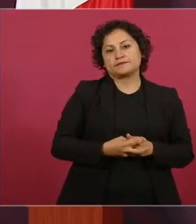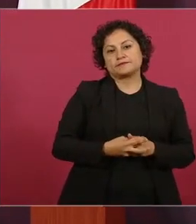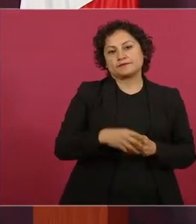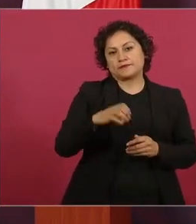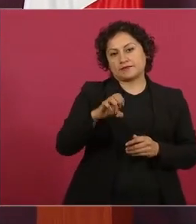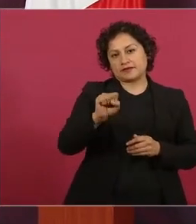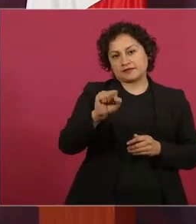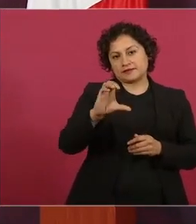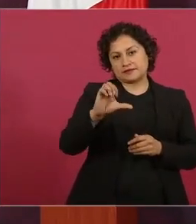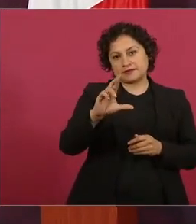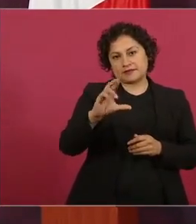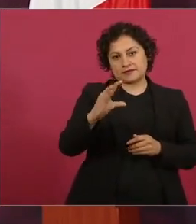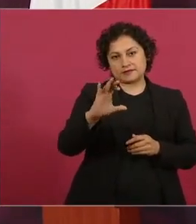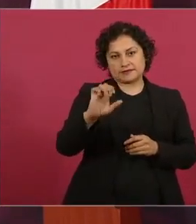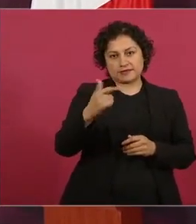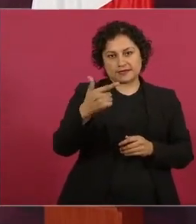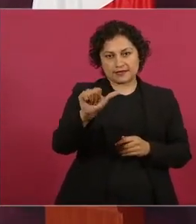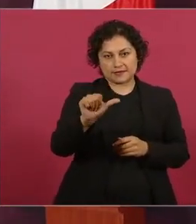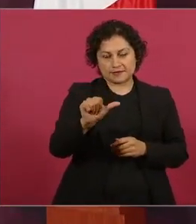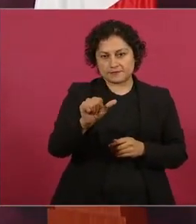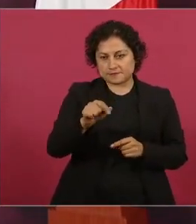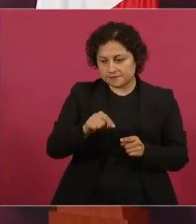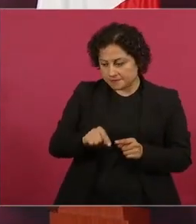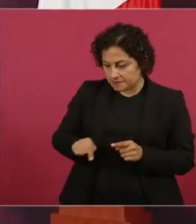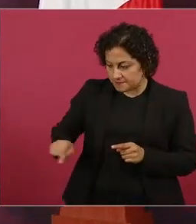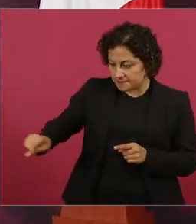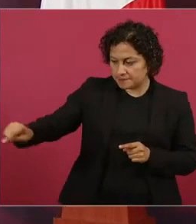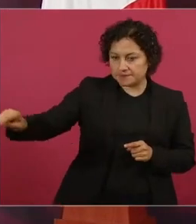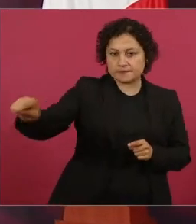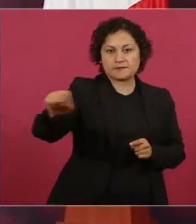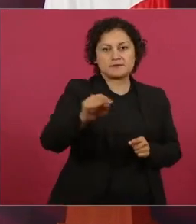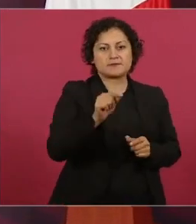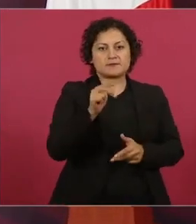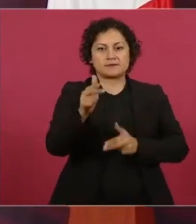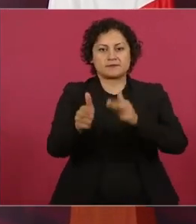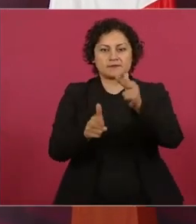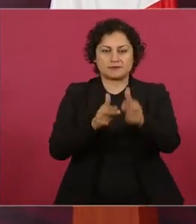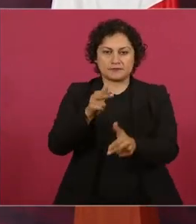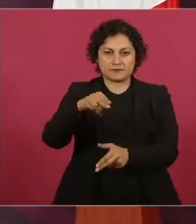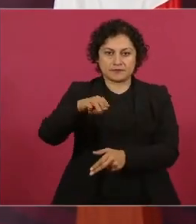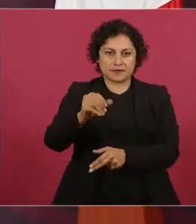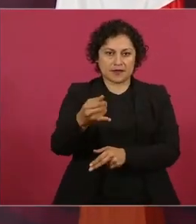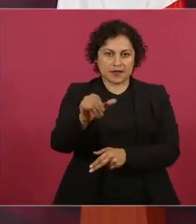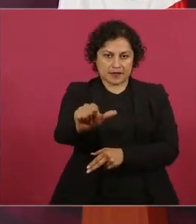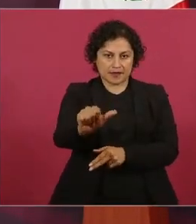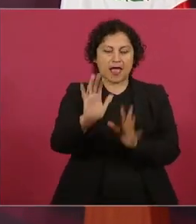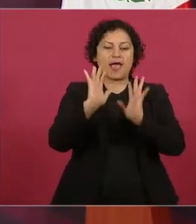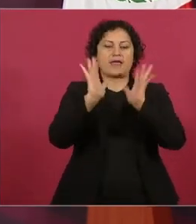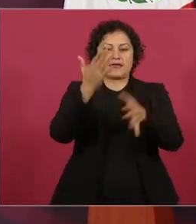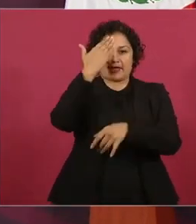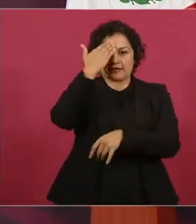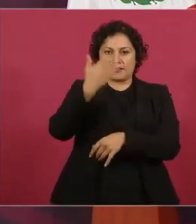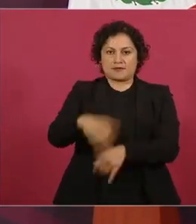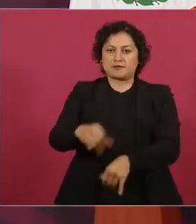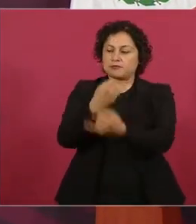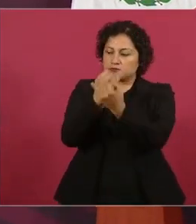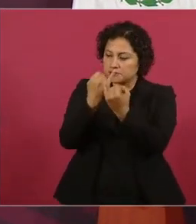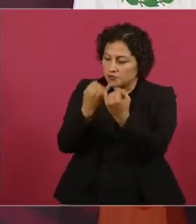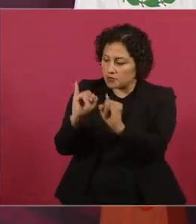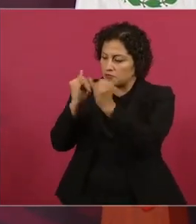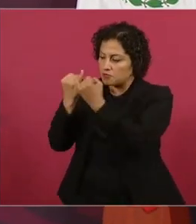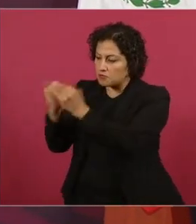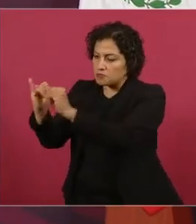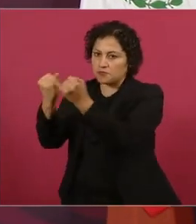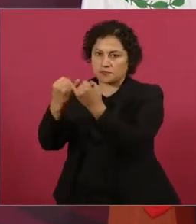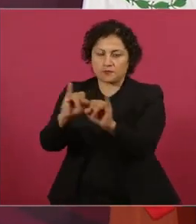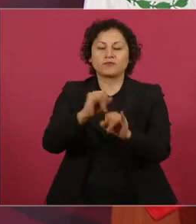Escárcega, o sea, todo completo. Pero, por ejemplo, me atreví a darle la